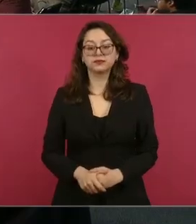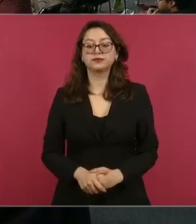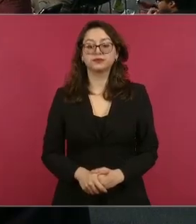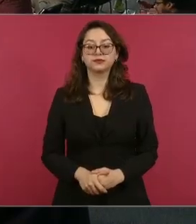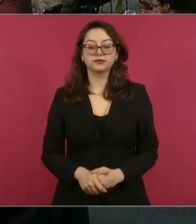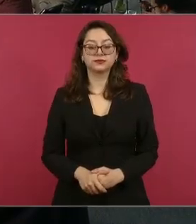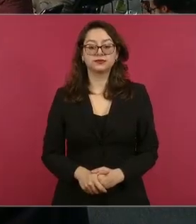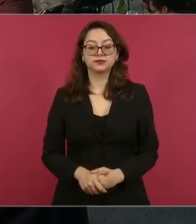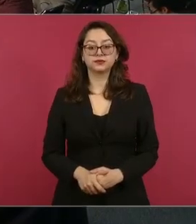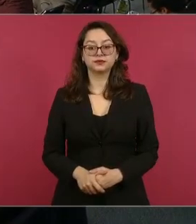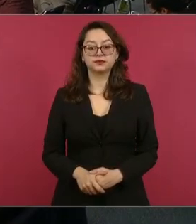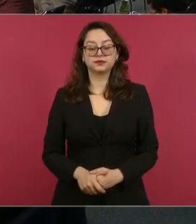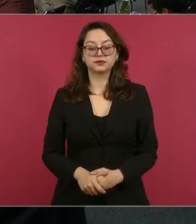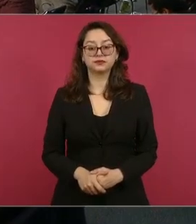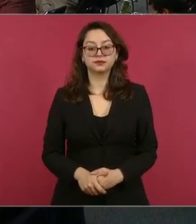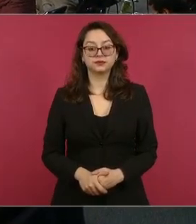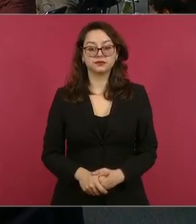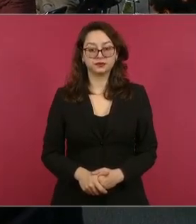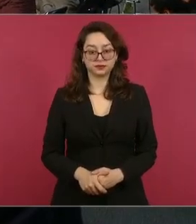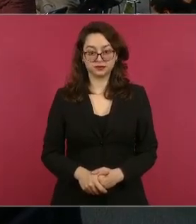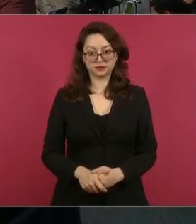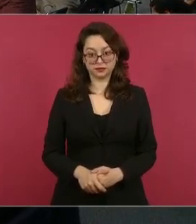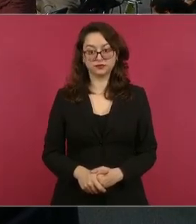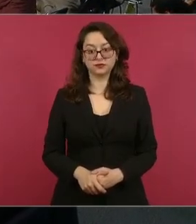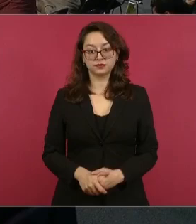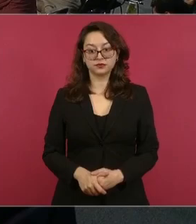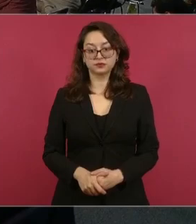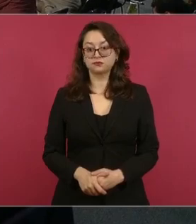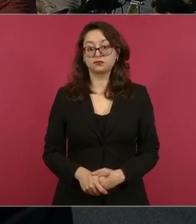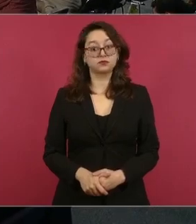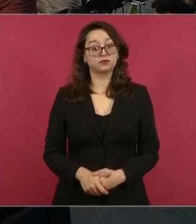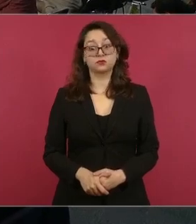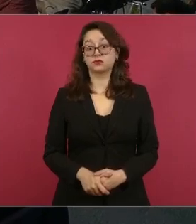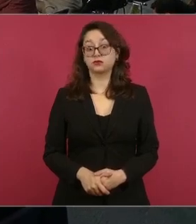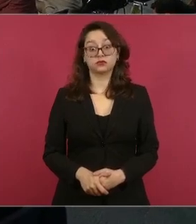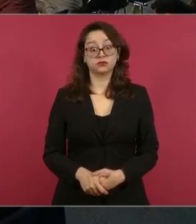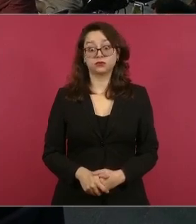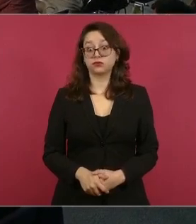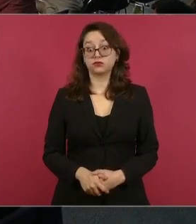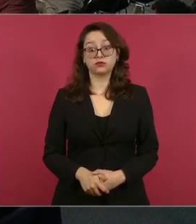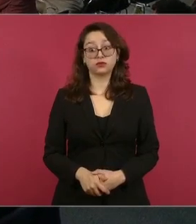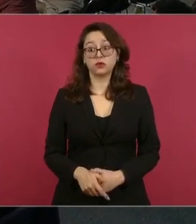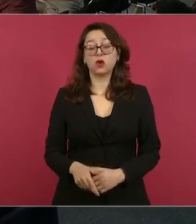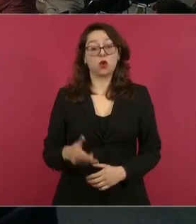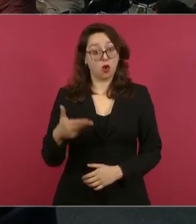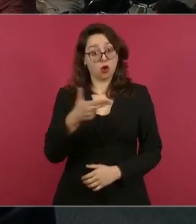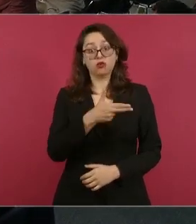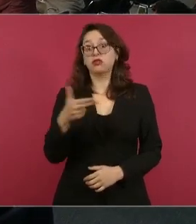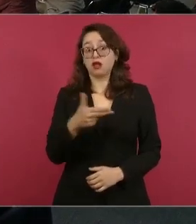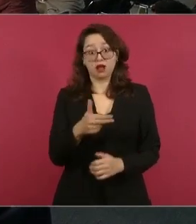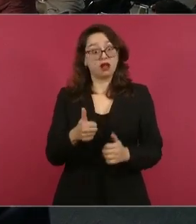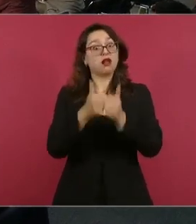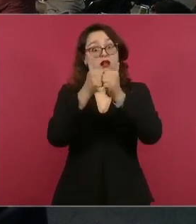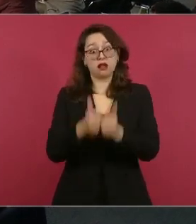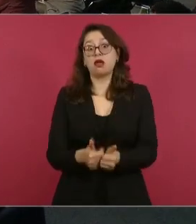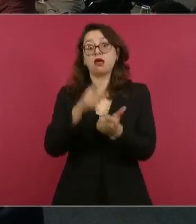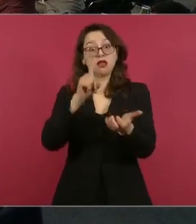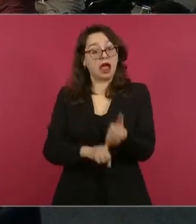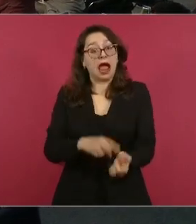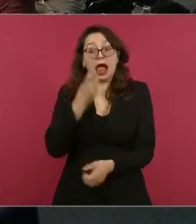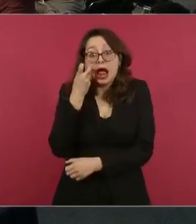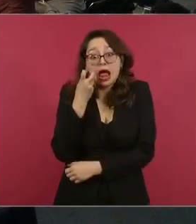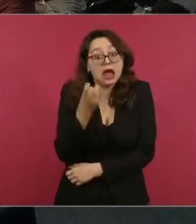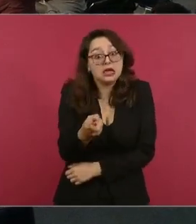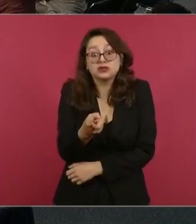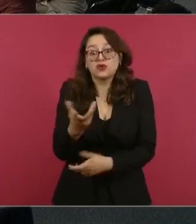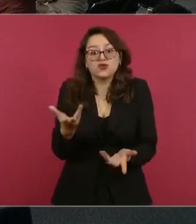contrario, ayudó mucho el que se quedaran, que no salieran, y lo hicieron en los